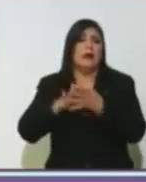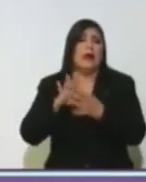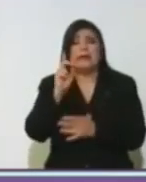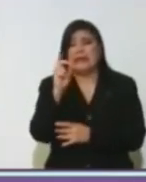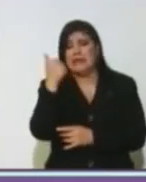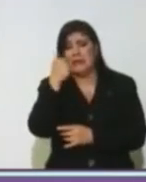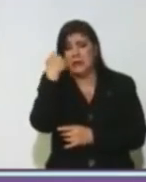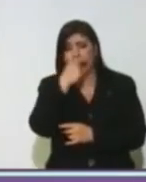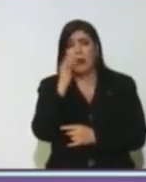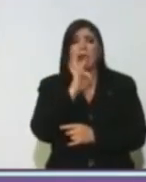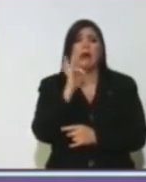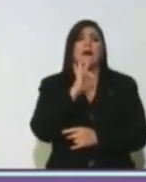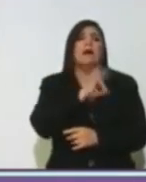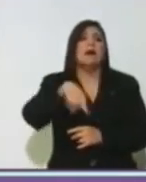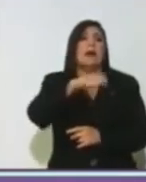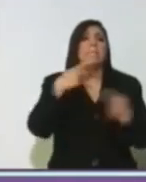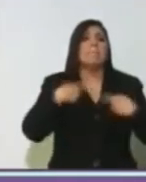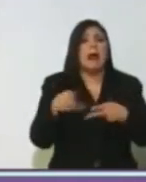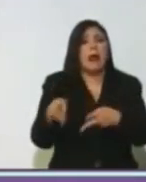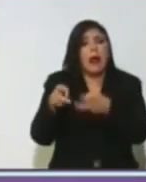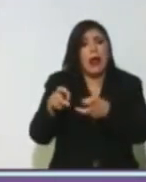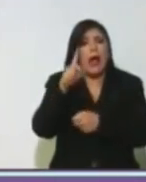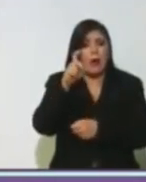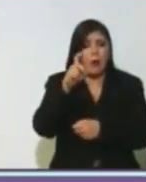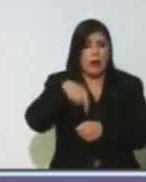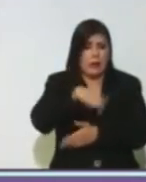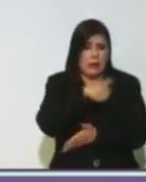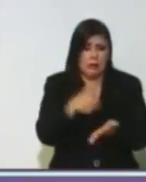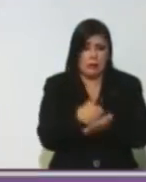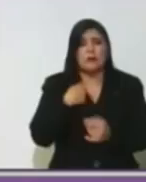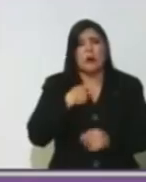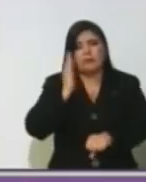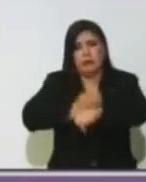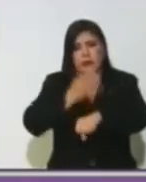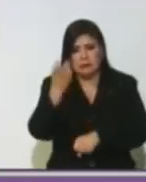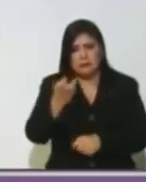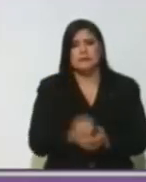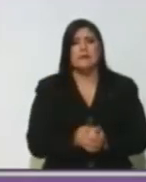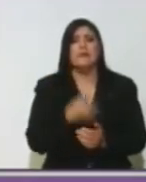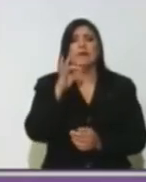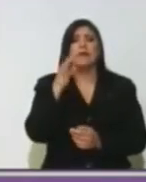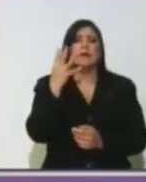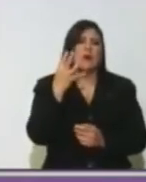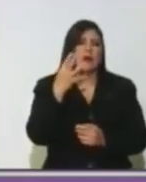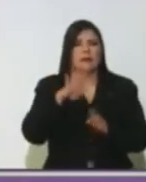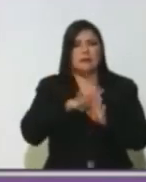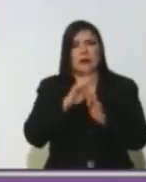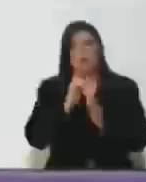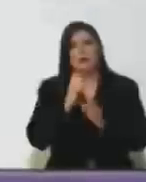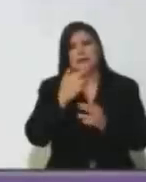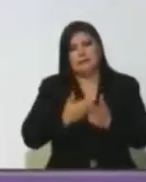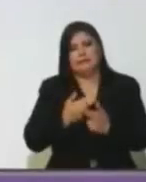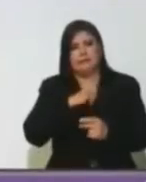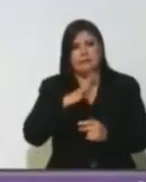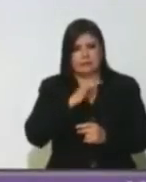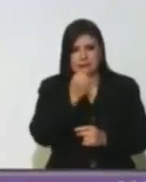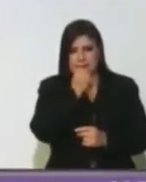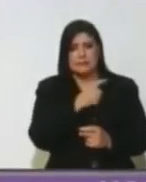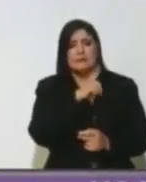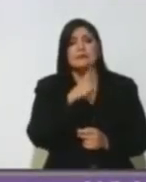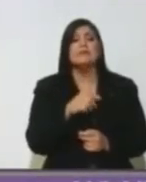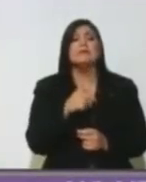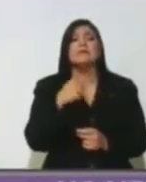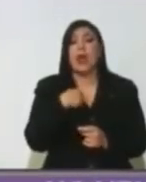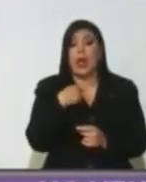a las personas que se roben el agua en la ciudad tienes 44 segundos de abono adelante y te vamos a hablar de